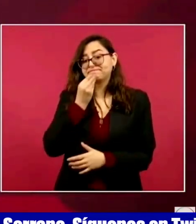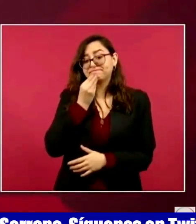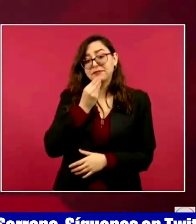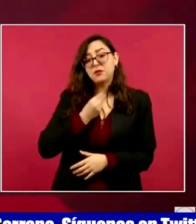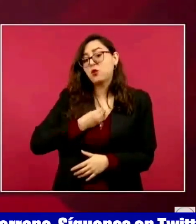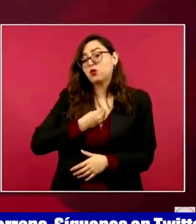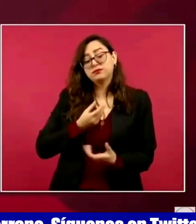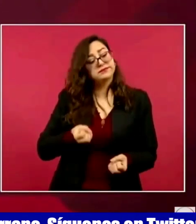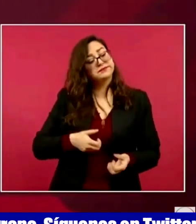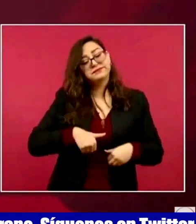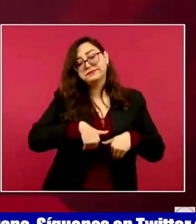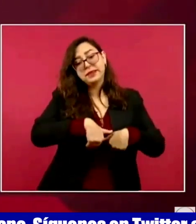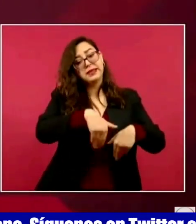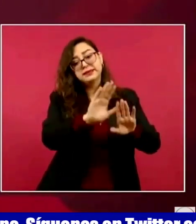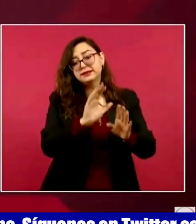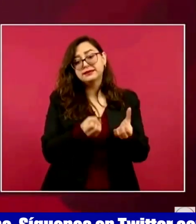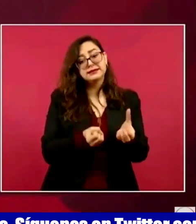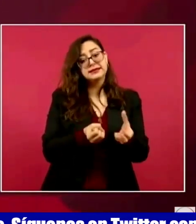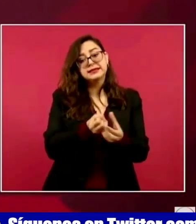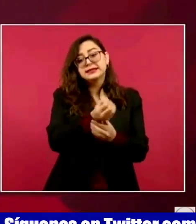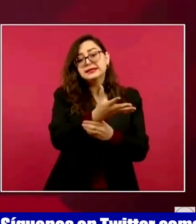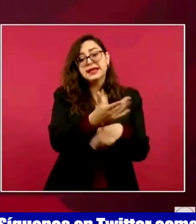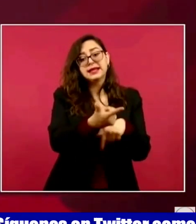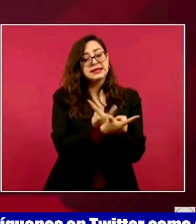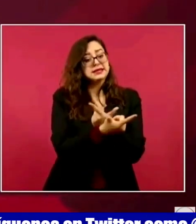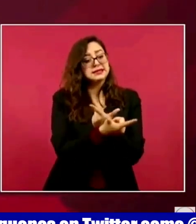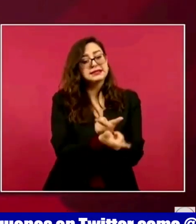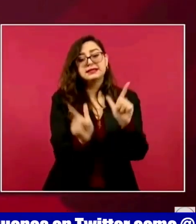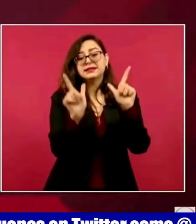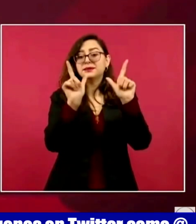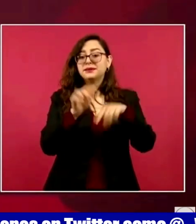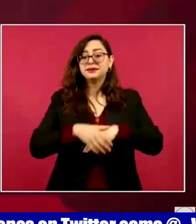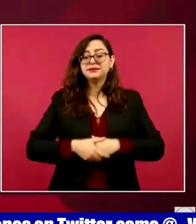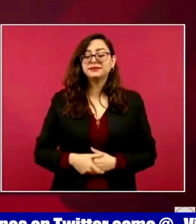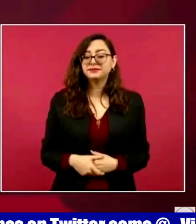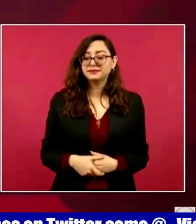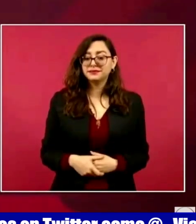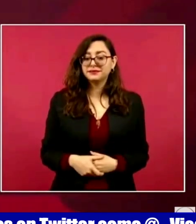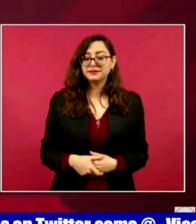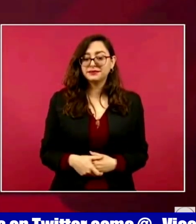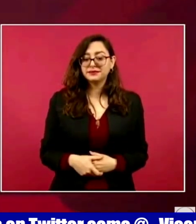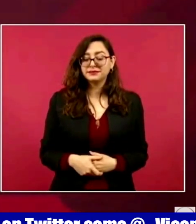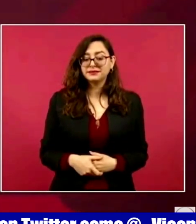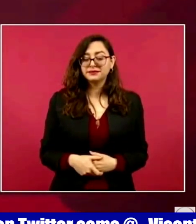se deja en libertad al presunto delincuente.